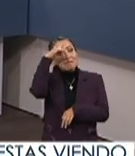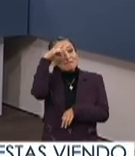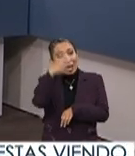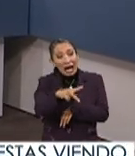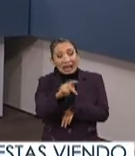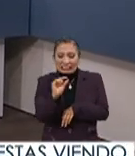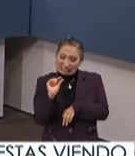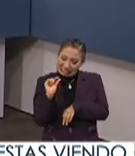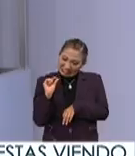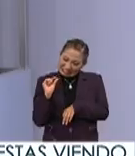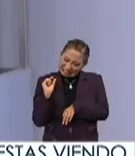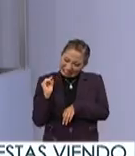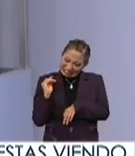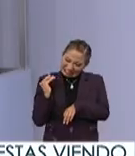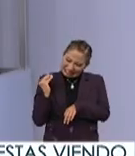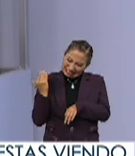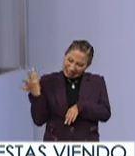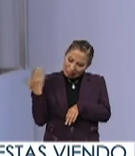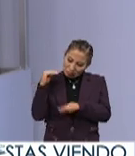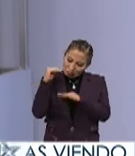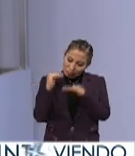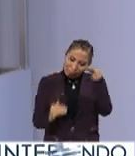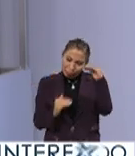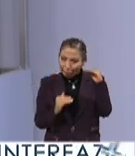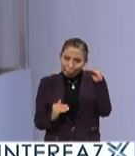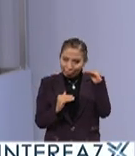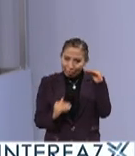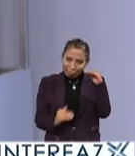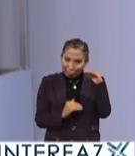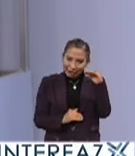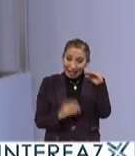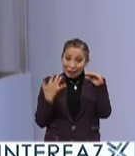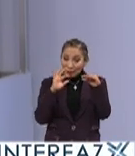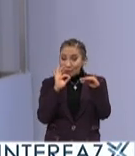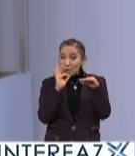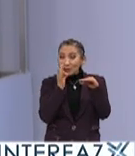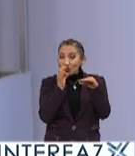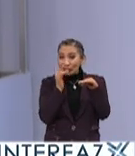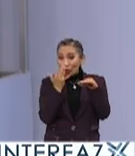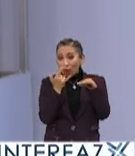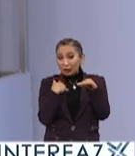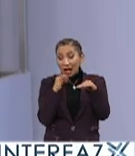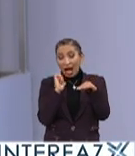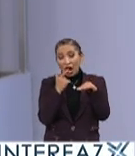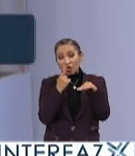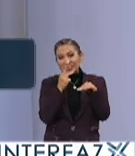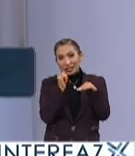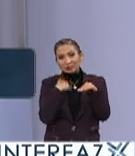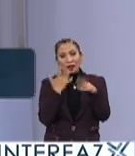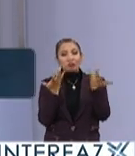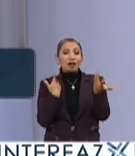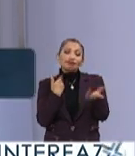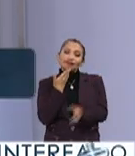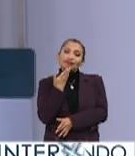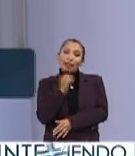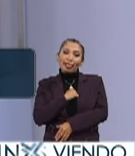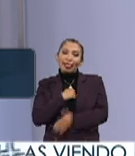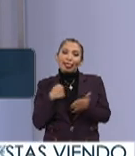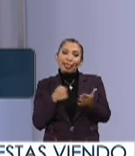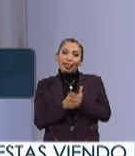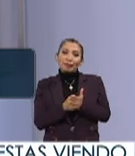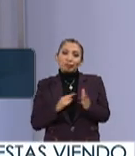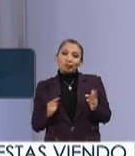México acaba de irse abajo en el marcador al minuto 50. Agustinson, pues llegó muy Agustín.